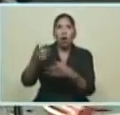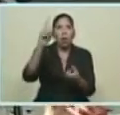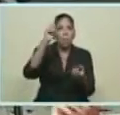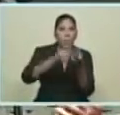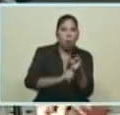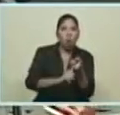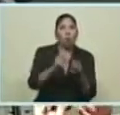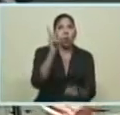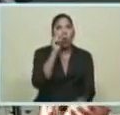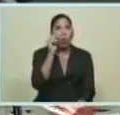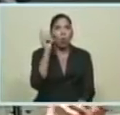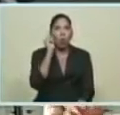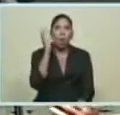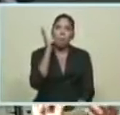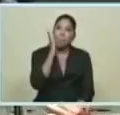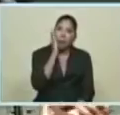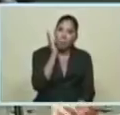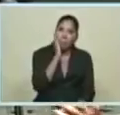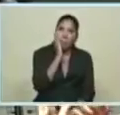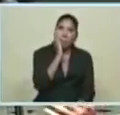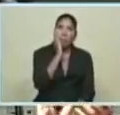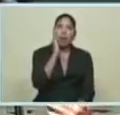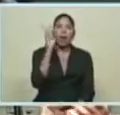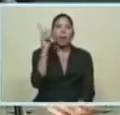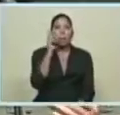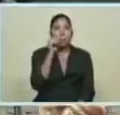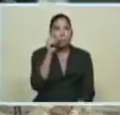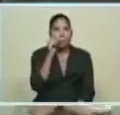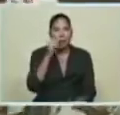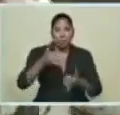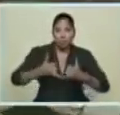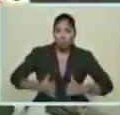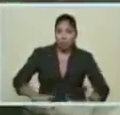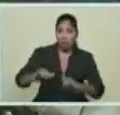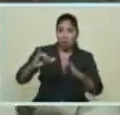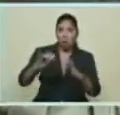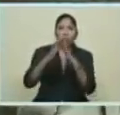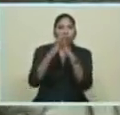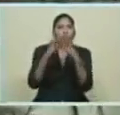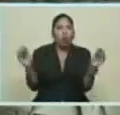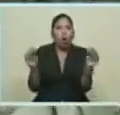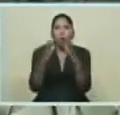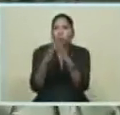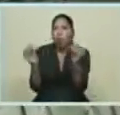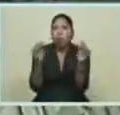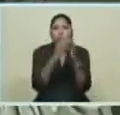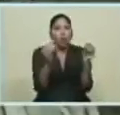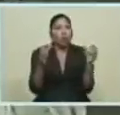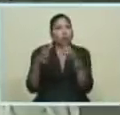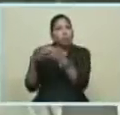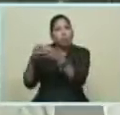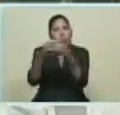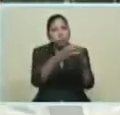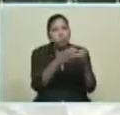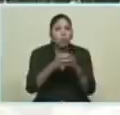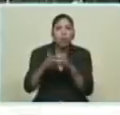esposas, esposos, madres, padres, hijos, toda la familia militar.